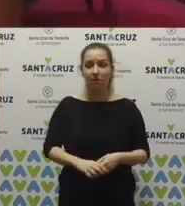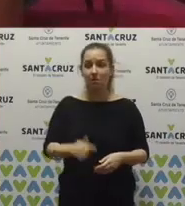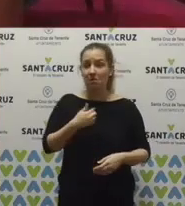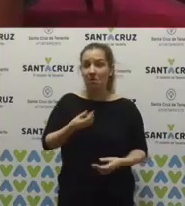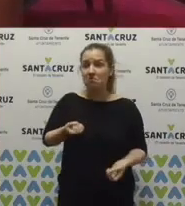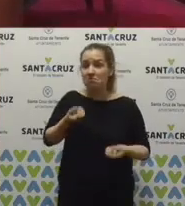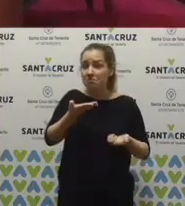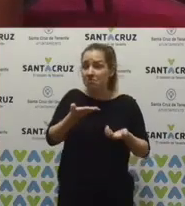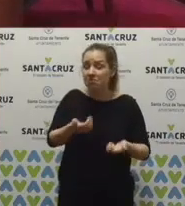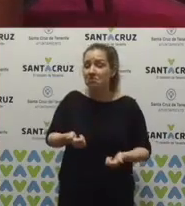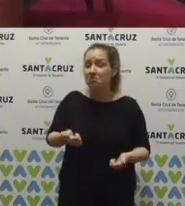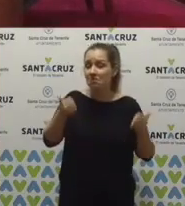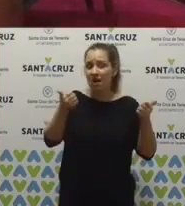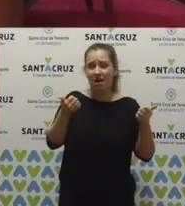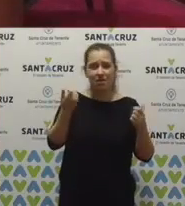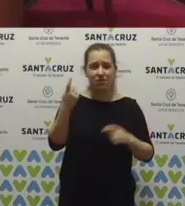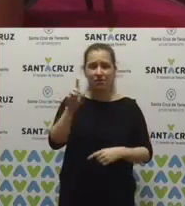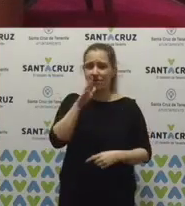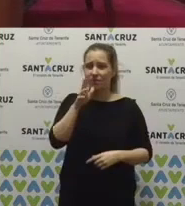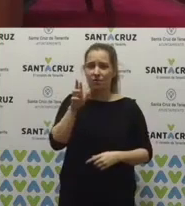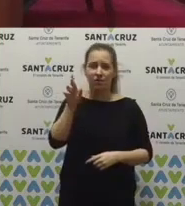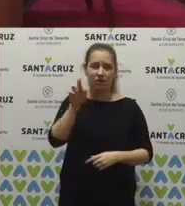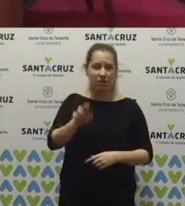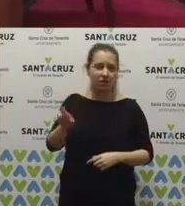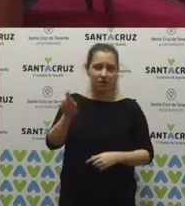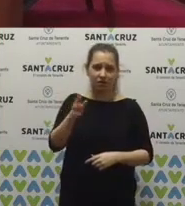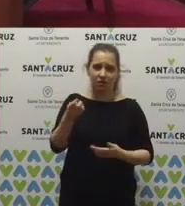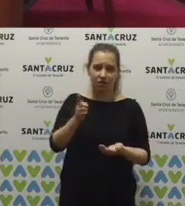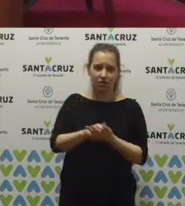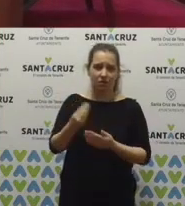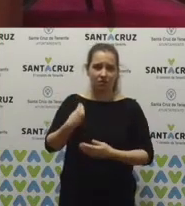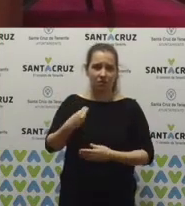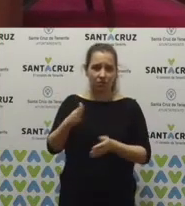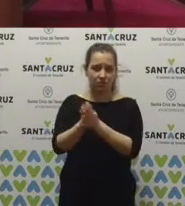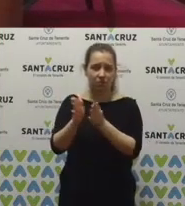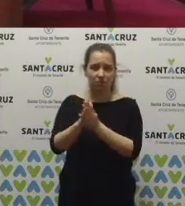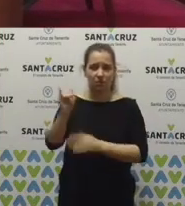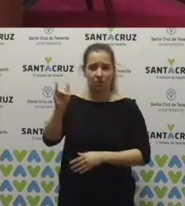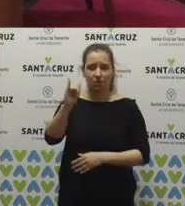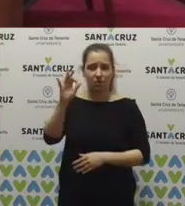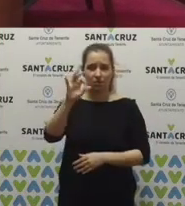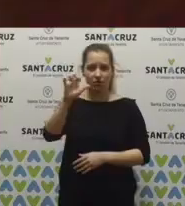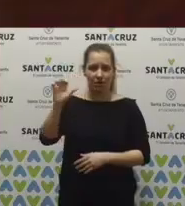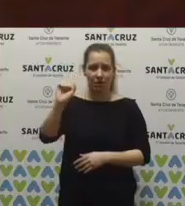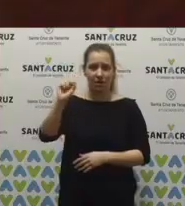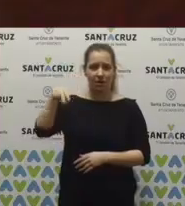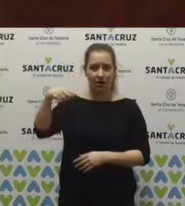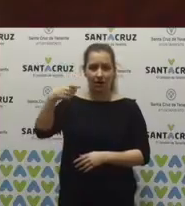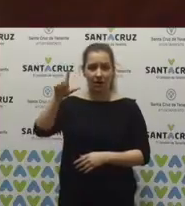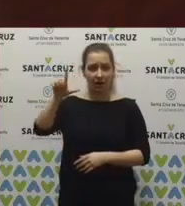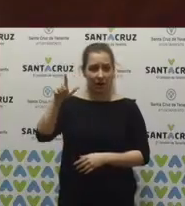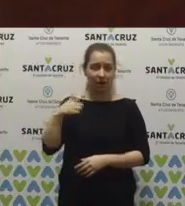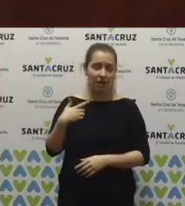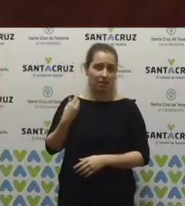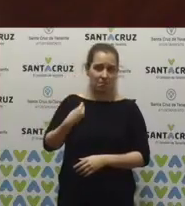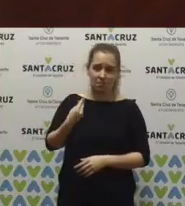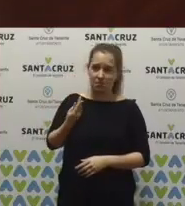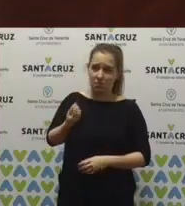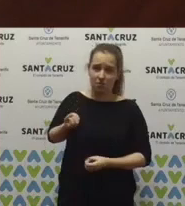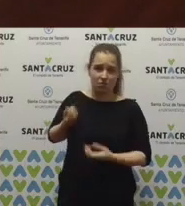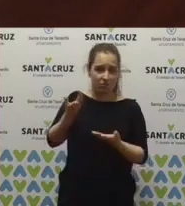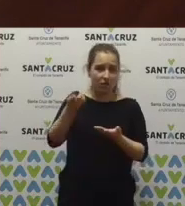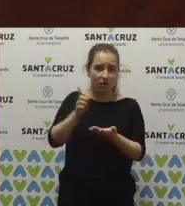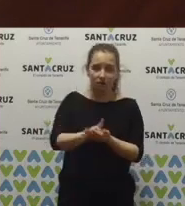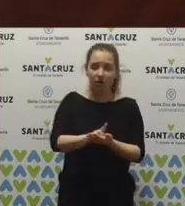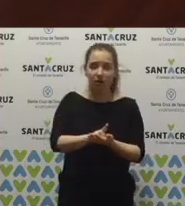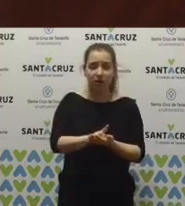porque por que reiteraría una buena parte de lo que ha dicho josé ángel martín es decir la moción realmente lo que plantea pues son